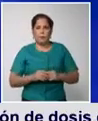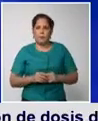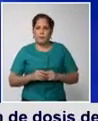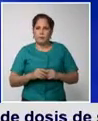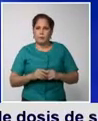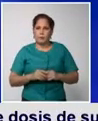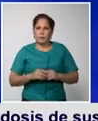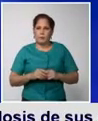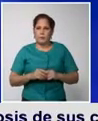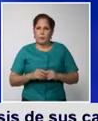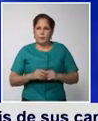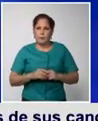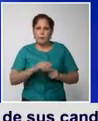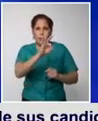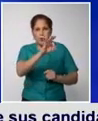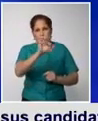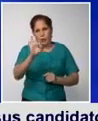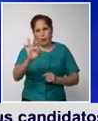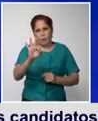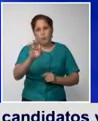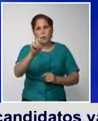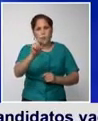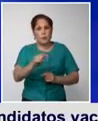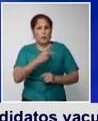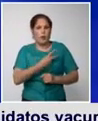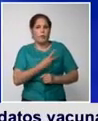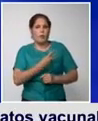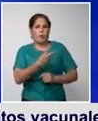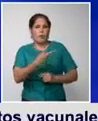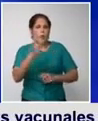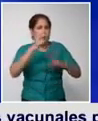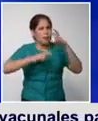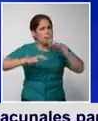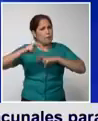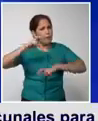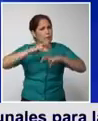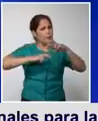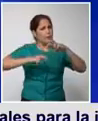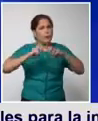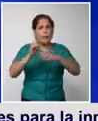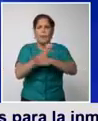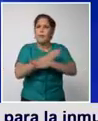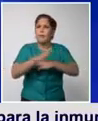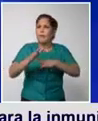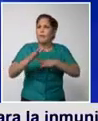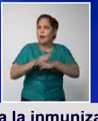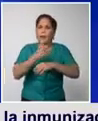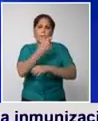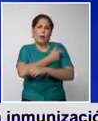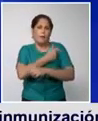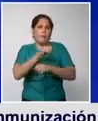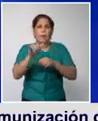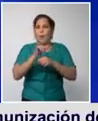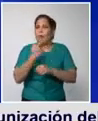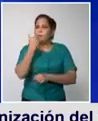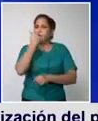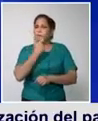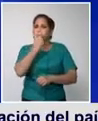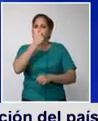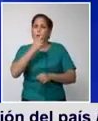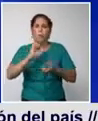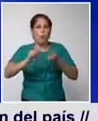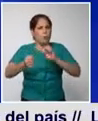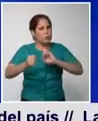clínicos? Fueron 88 voluntarios, un estudio clínico con diferentes brazos, aleatorizado, controlado